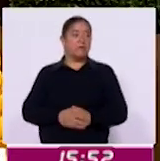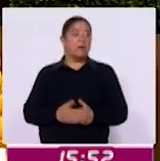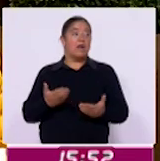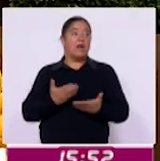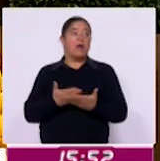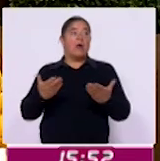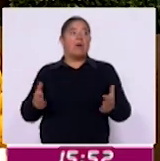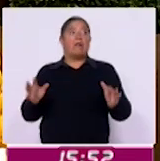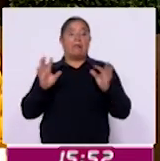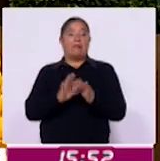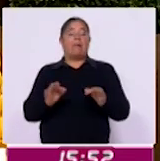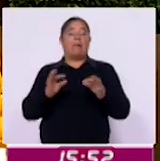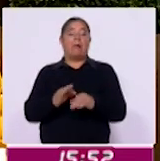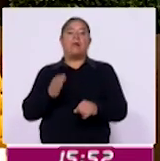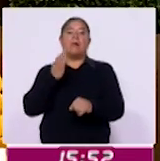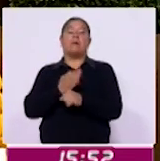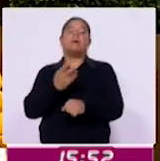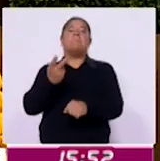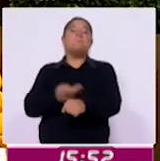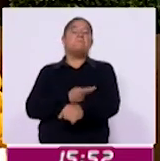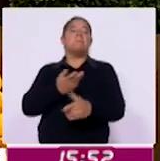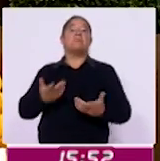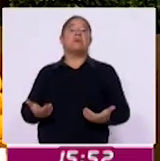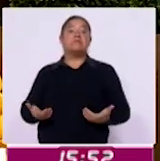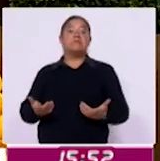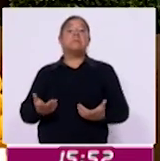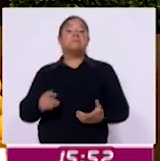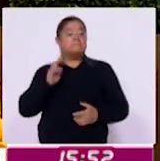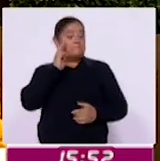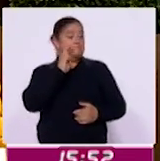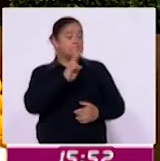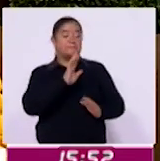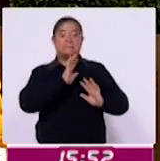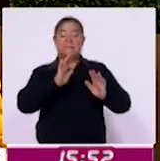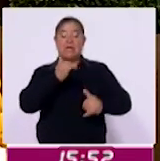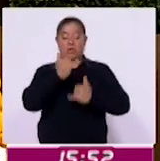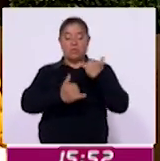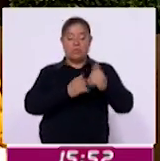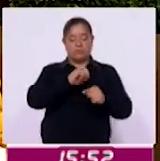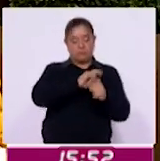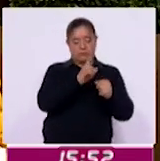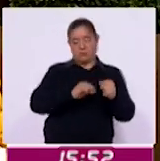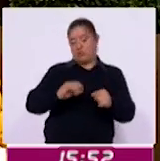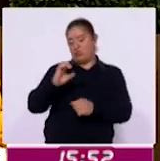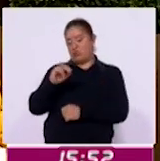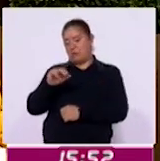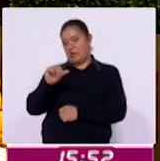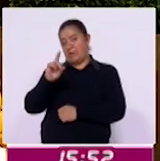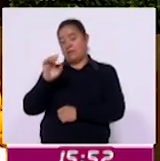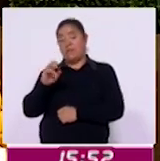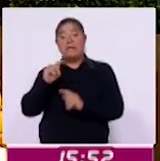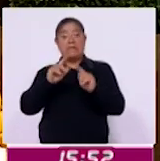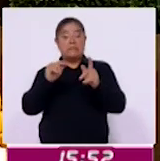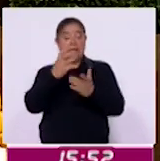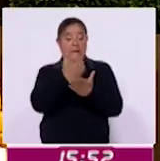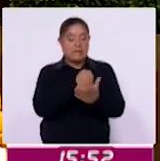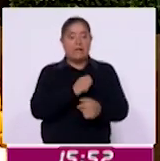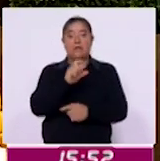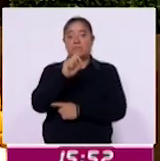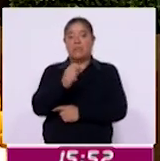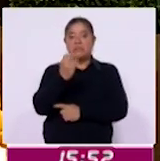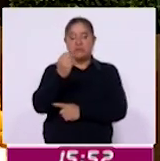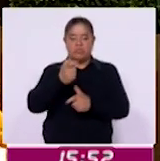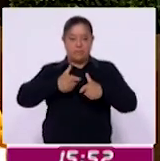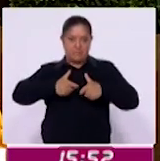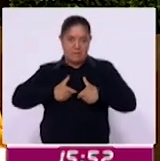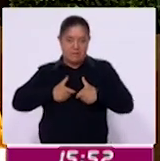sucediendo en estos momentos porque ya se enfila a terminar los Juegos Nacionales CONADE. Tlaxcala ha obtenido más de 29